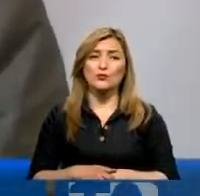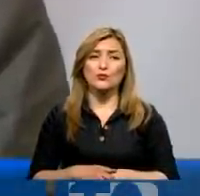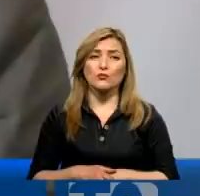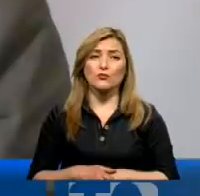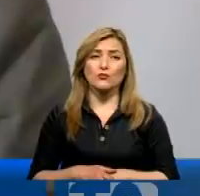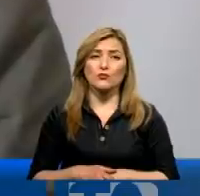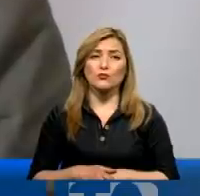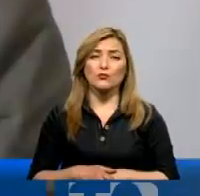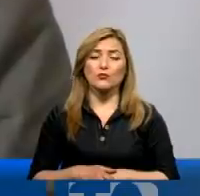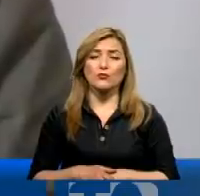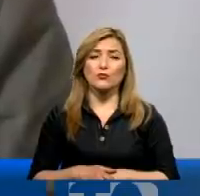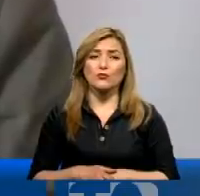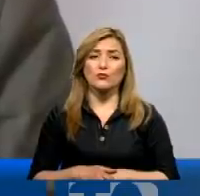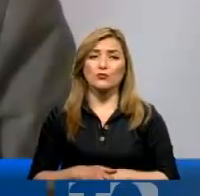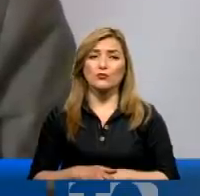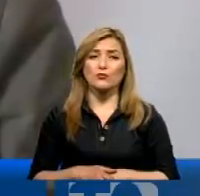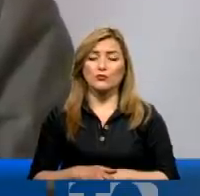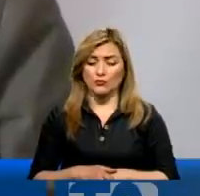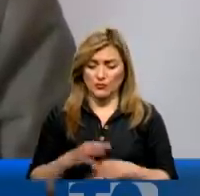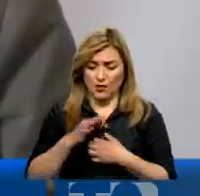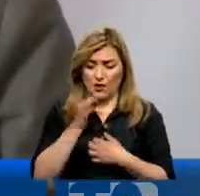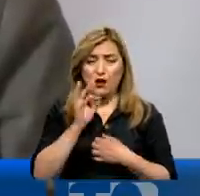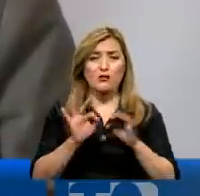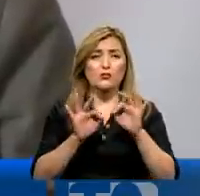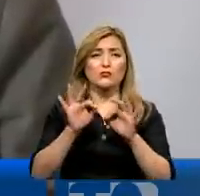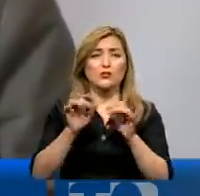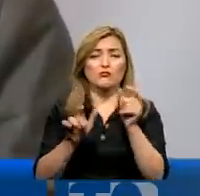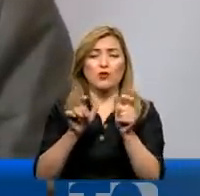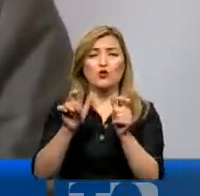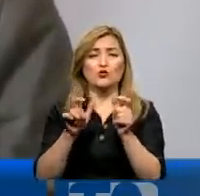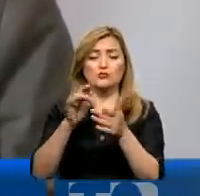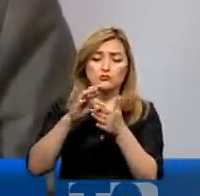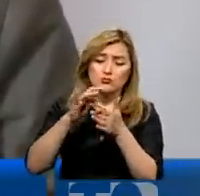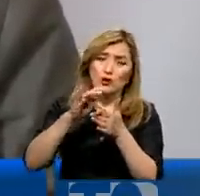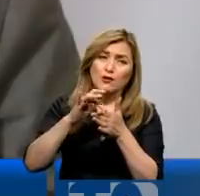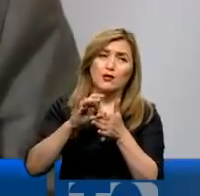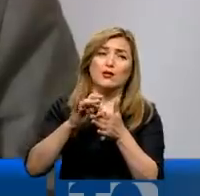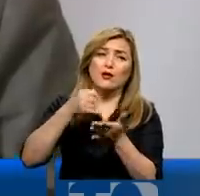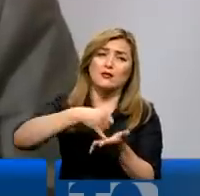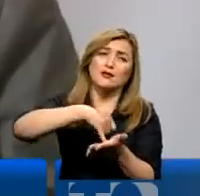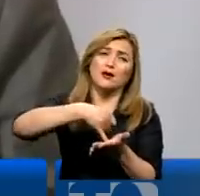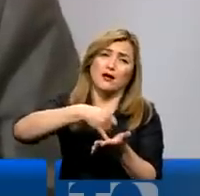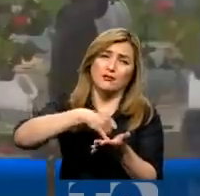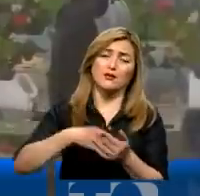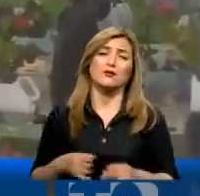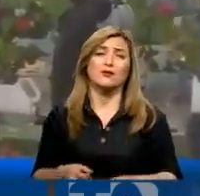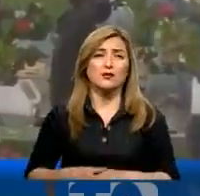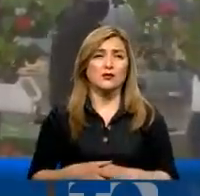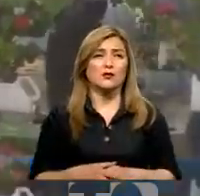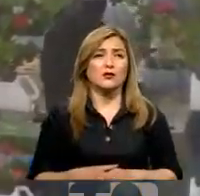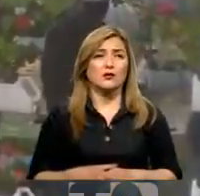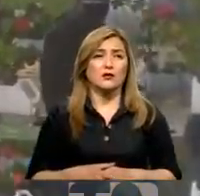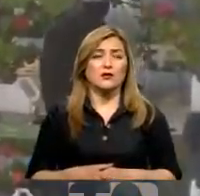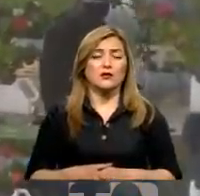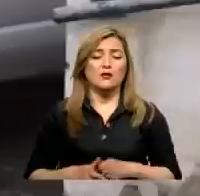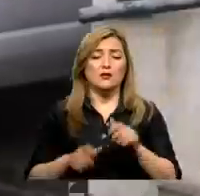que lamentablemente por el tema del contagio, como ustedes saben, son personas mucho más vulnerables a la mortalidad. El estado de salud